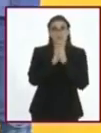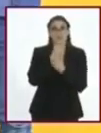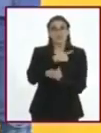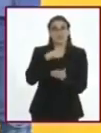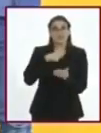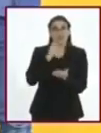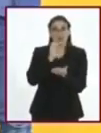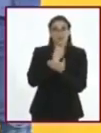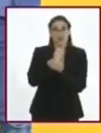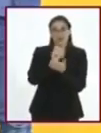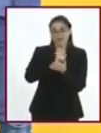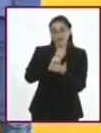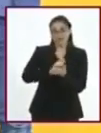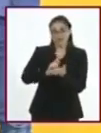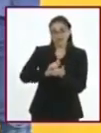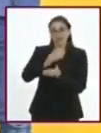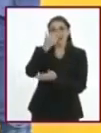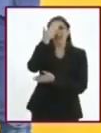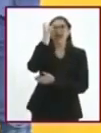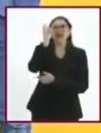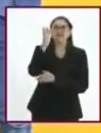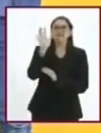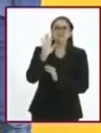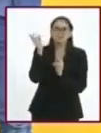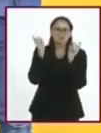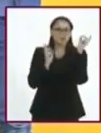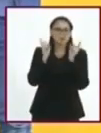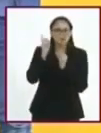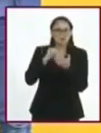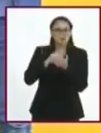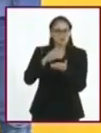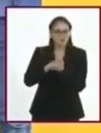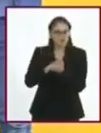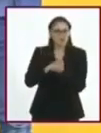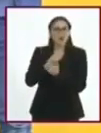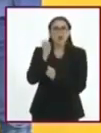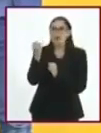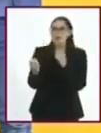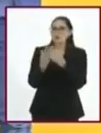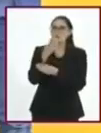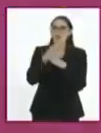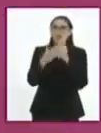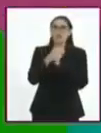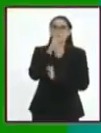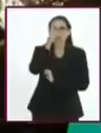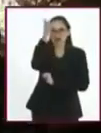anotar sus comentarios, preguntas o nuevos aprendizajes.